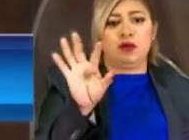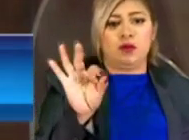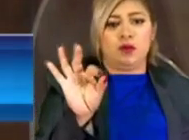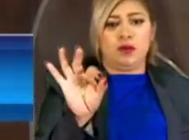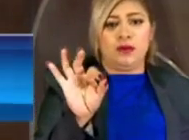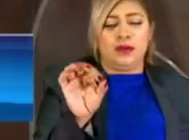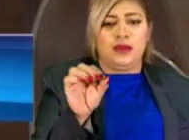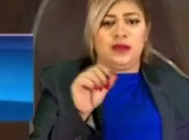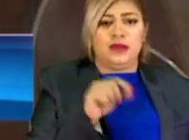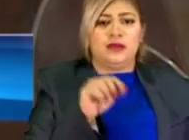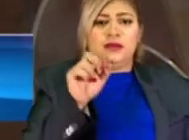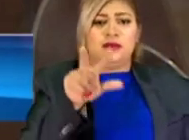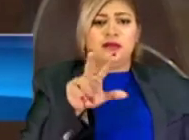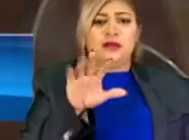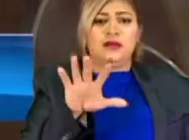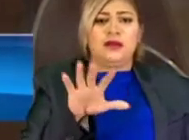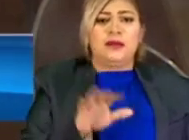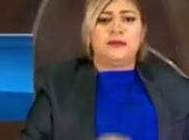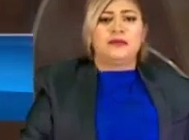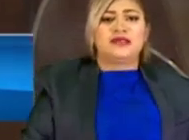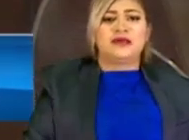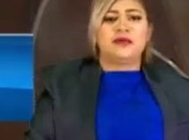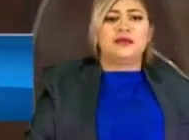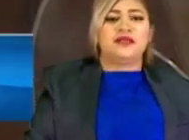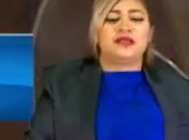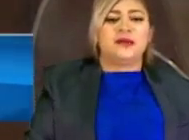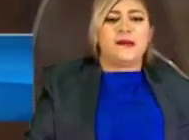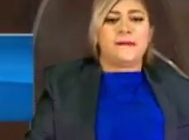habían 35 mil estudiantes en becas de concurso